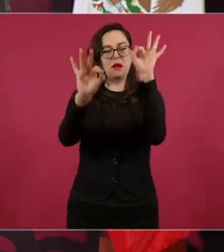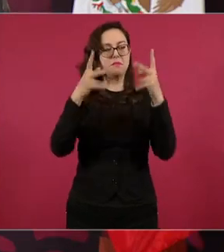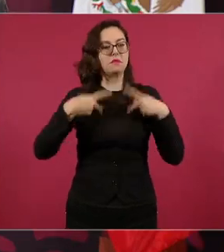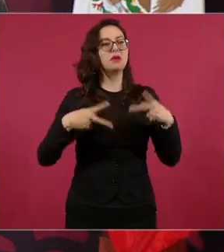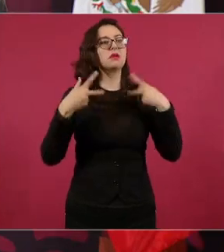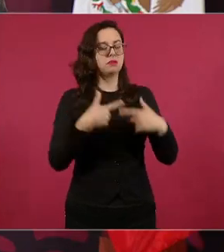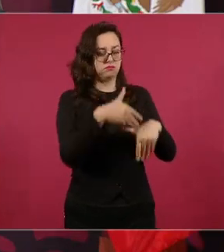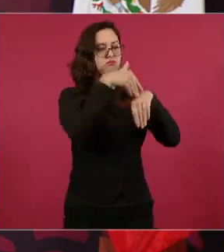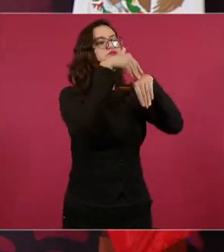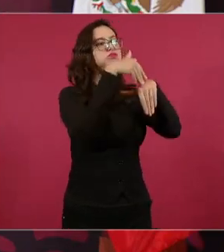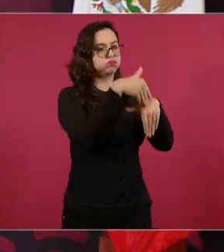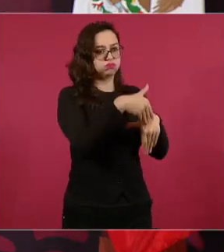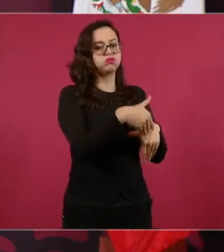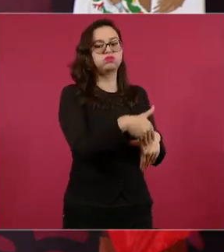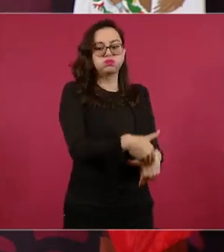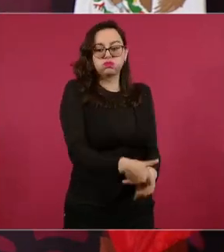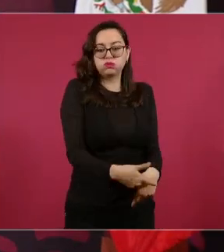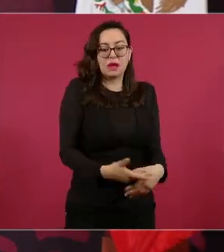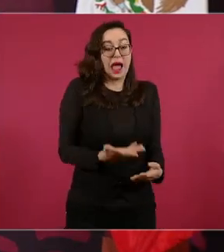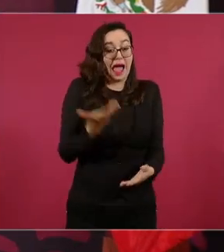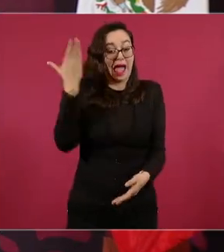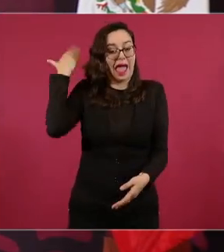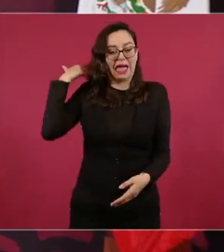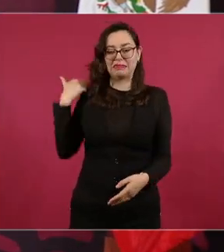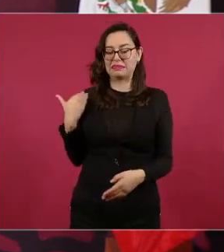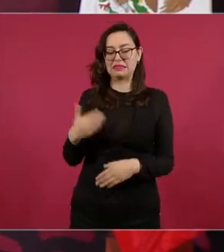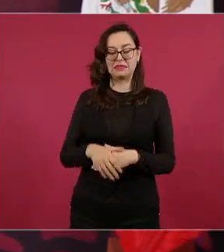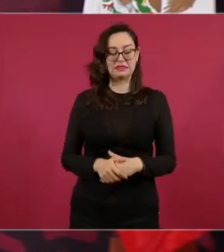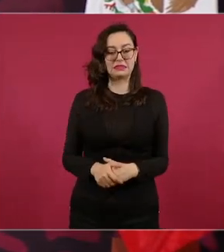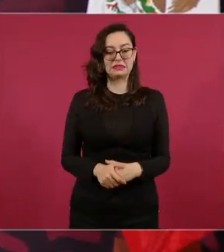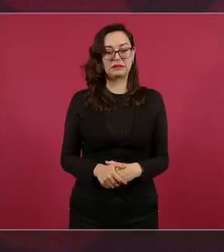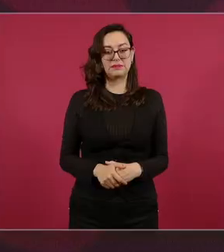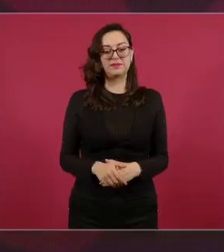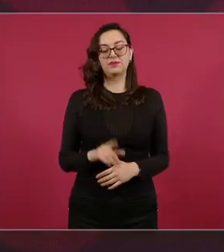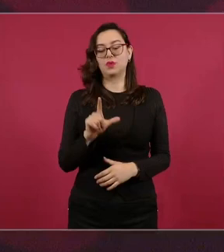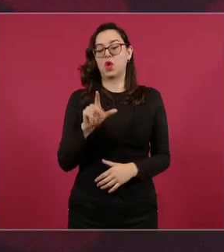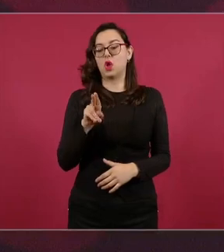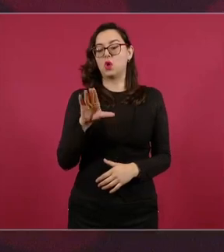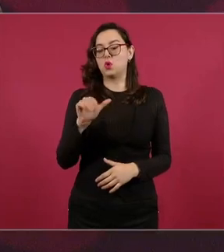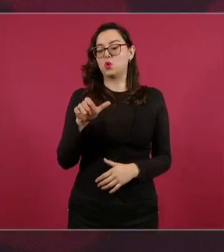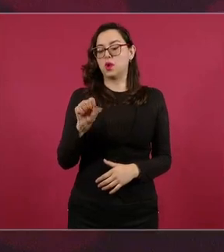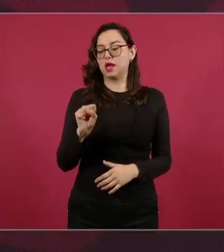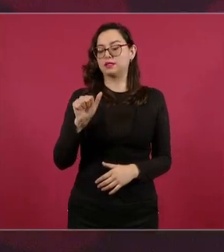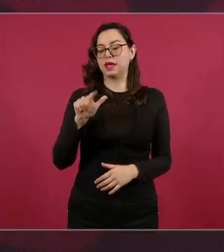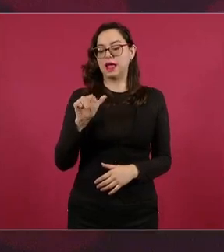como decía el conservador Lucas Salamán,